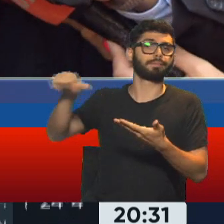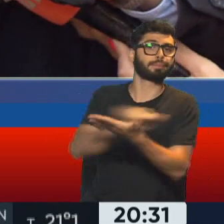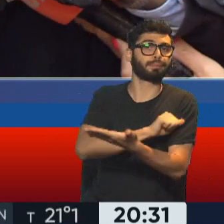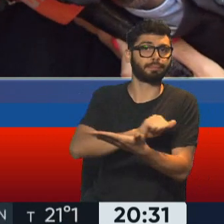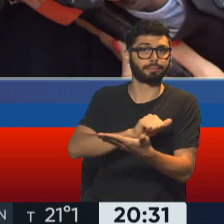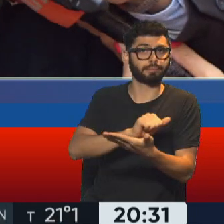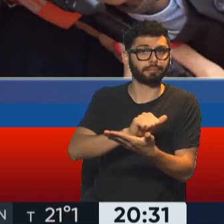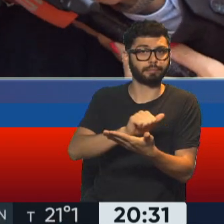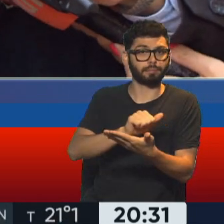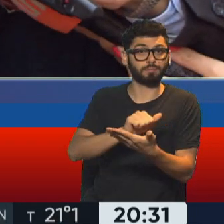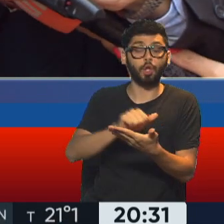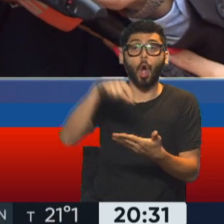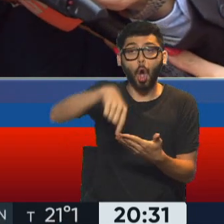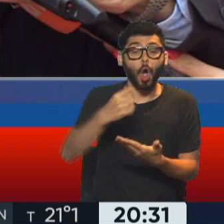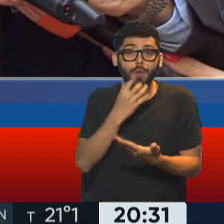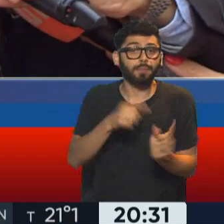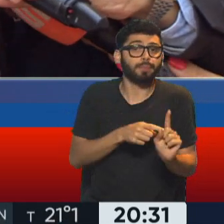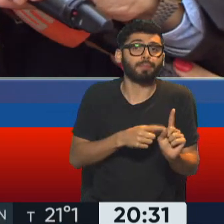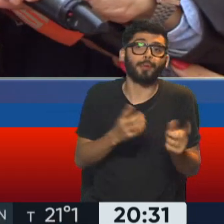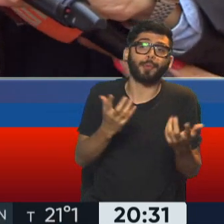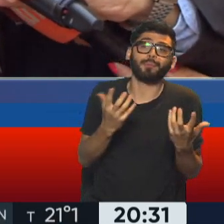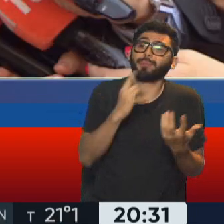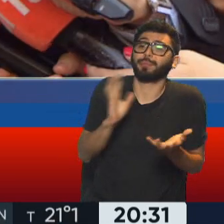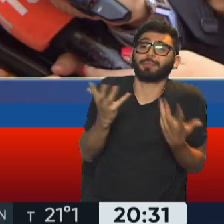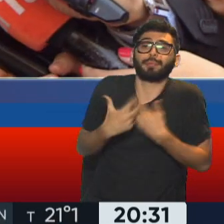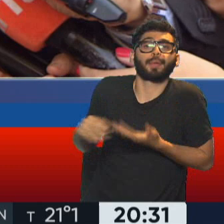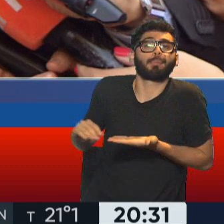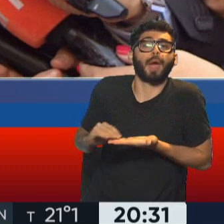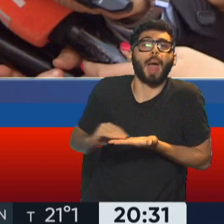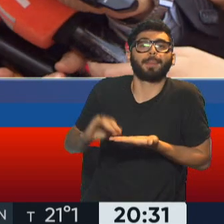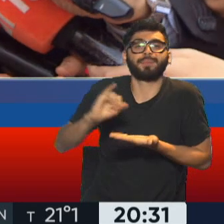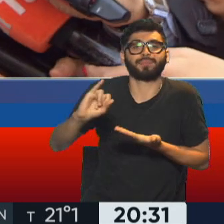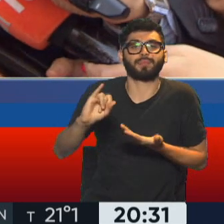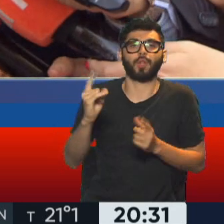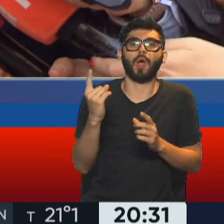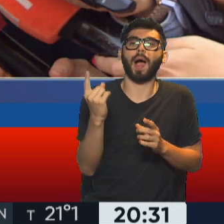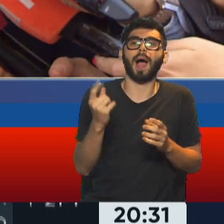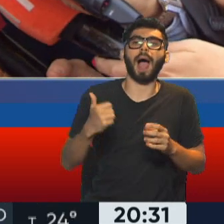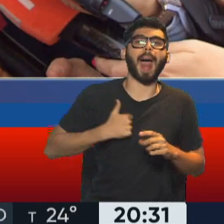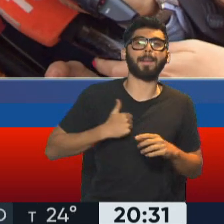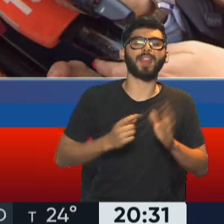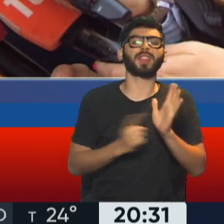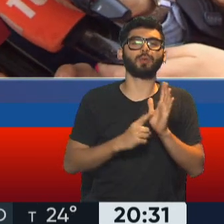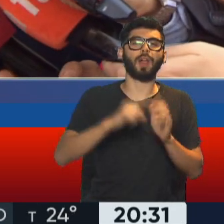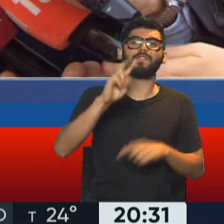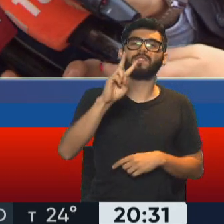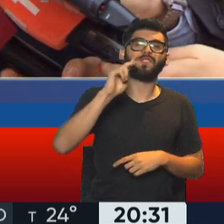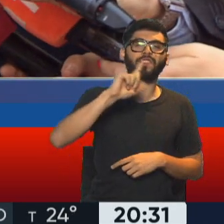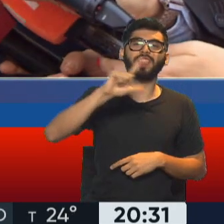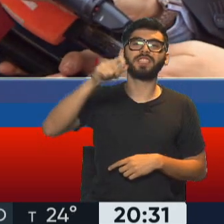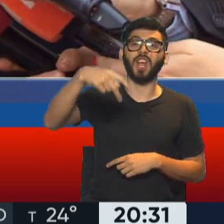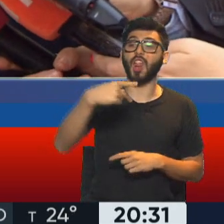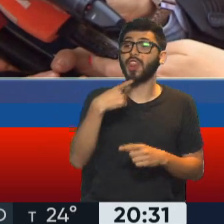como una orden casi administrativa del titular de la Armada, Villán, en el momento en que se confirmó que no